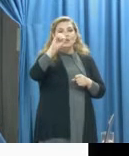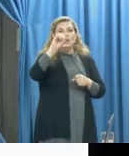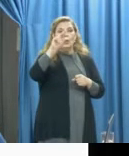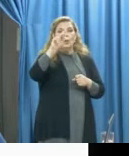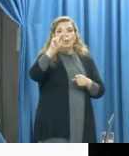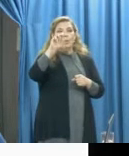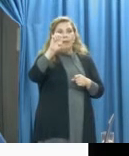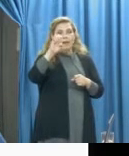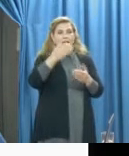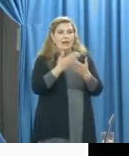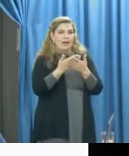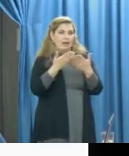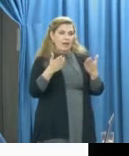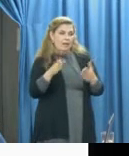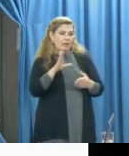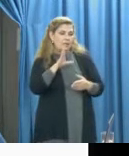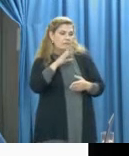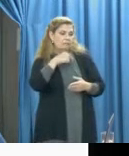les implantan un